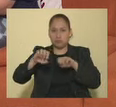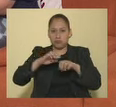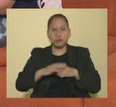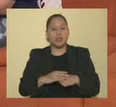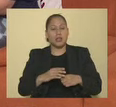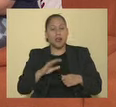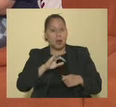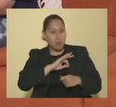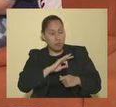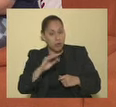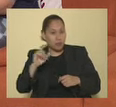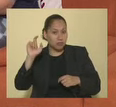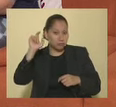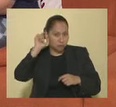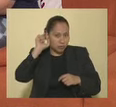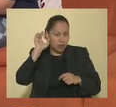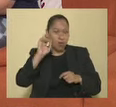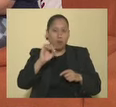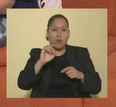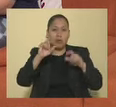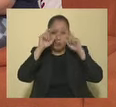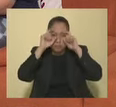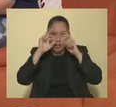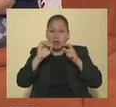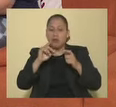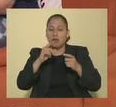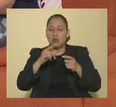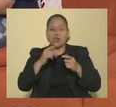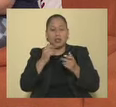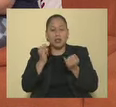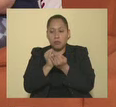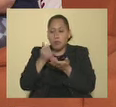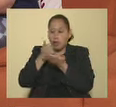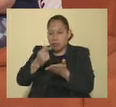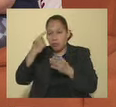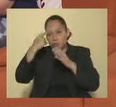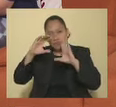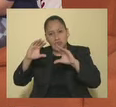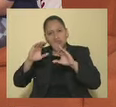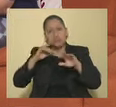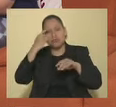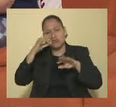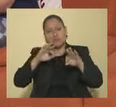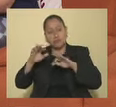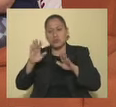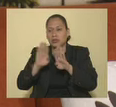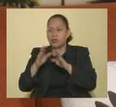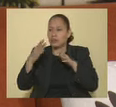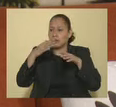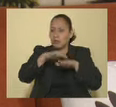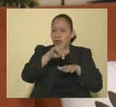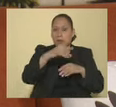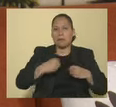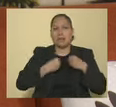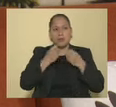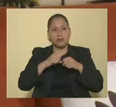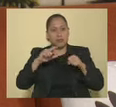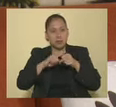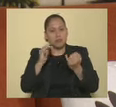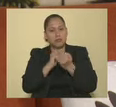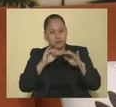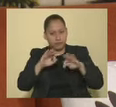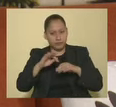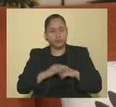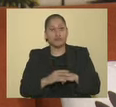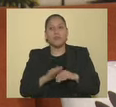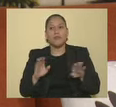dar algún aparato, algún instrumento y aparte capacitación para el trabajo? Capacitación y reintegrarlos a la vida sociolaboral, que es lo más importante.